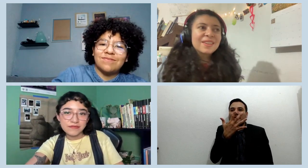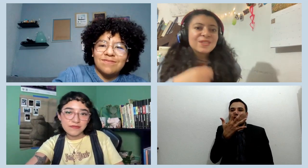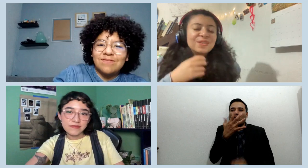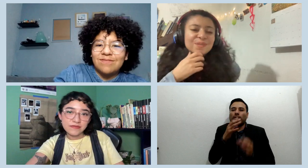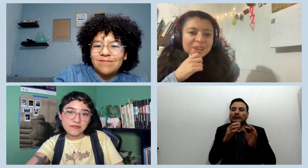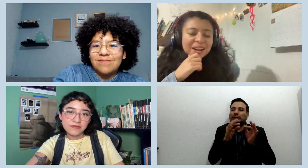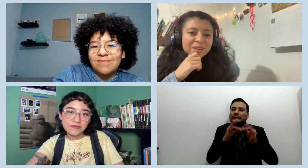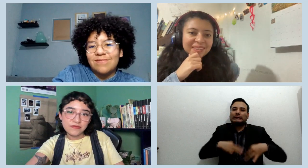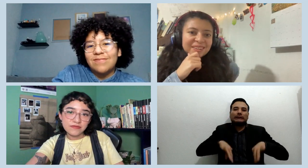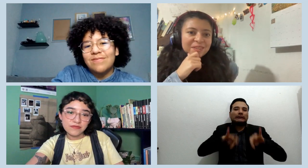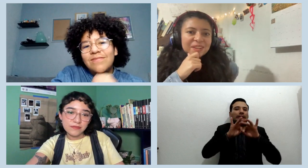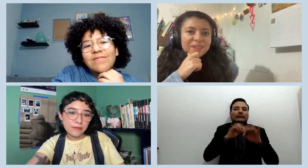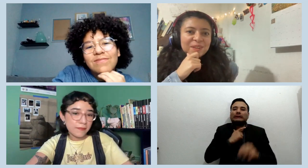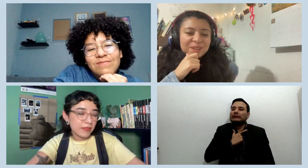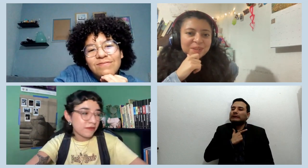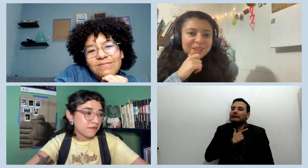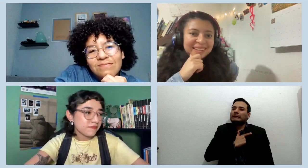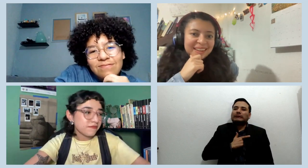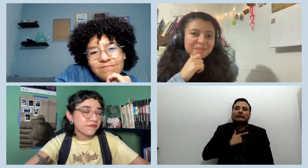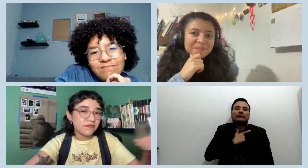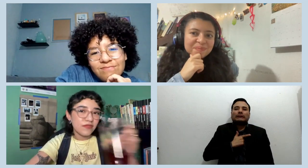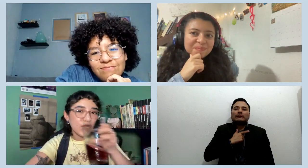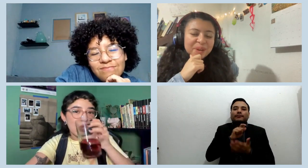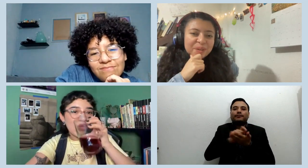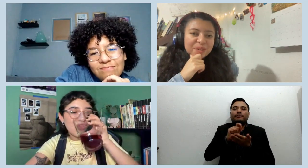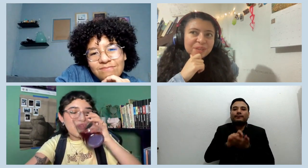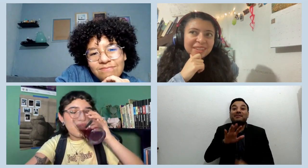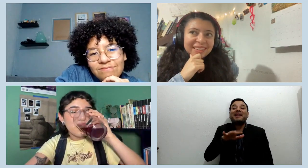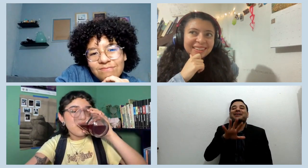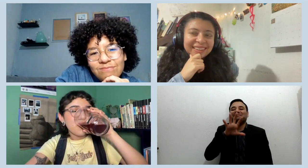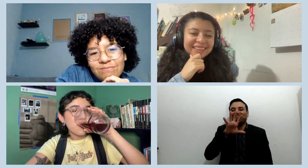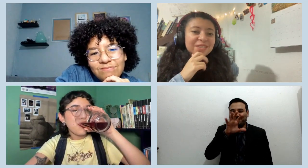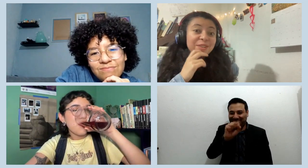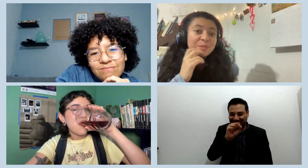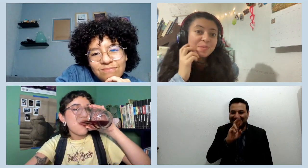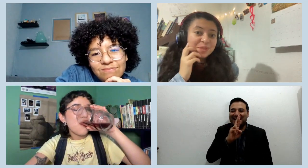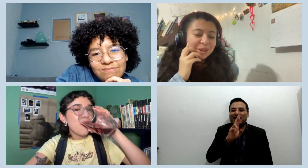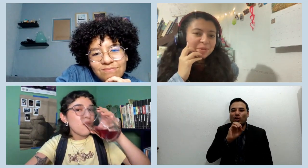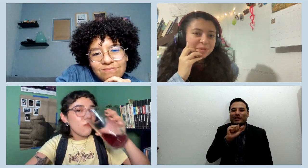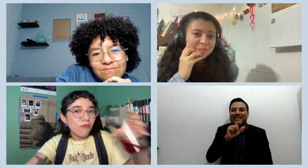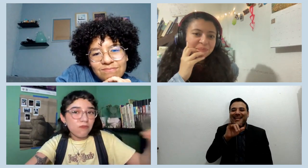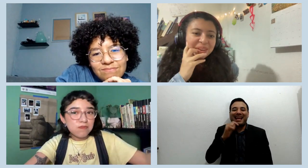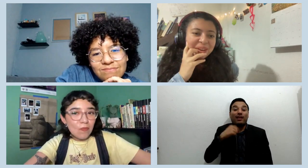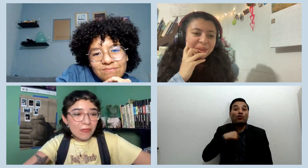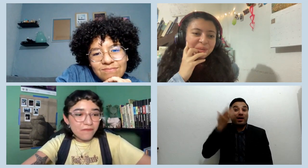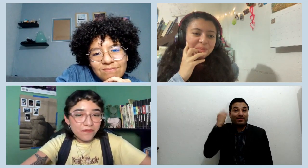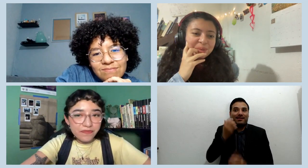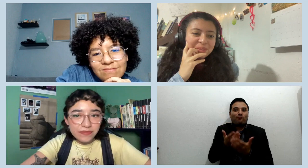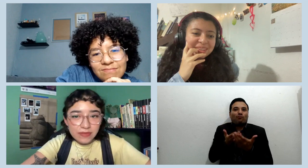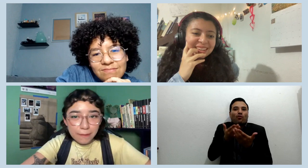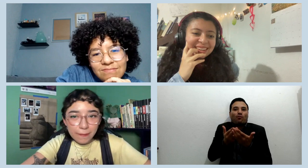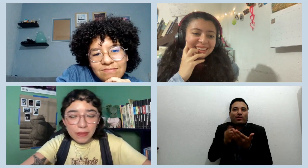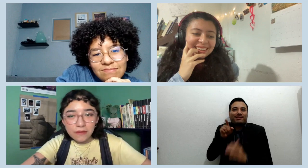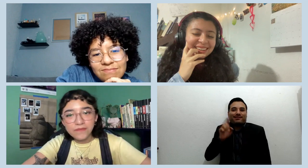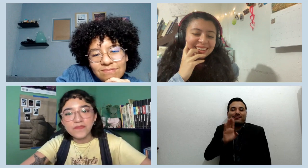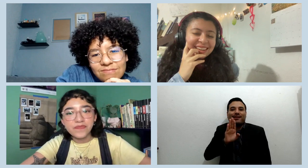piensan ahorita recordando lo de Rosalía me acuerdo de que eso se lo propuse a Bruno